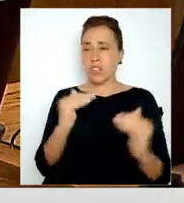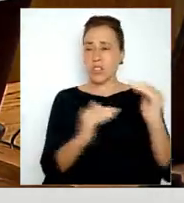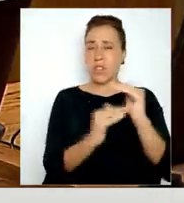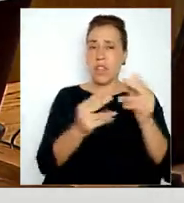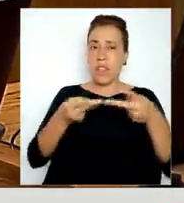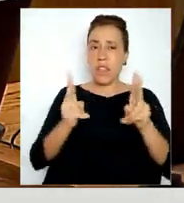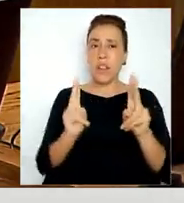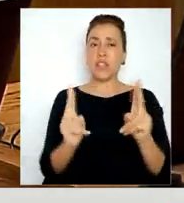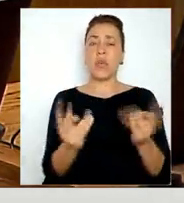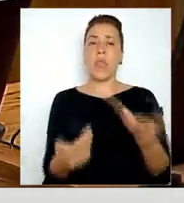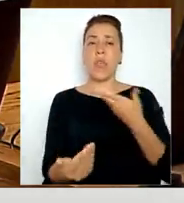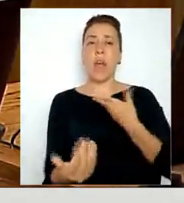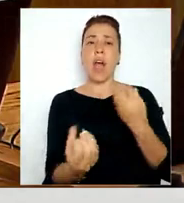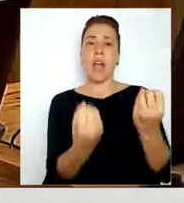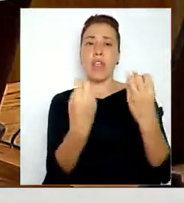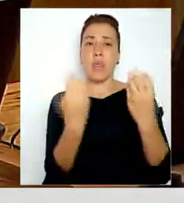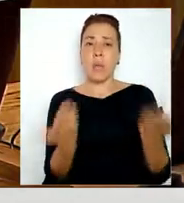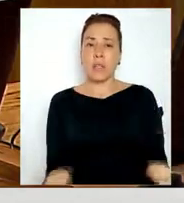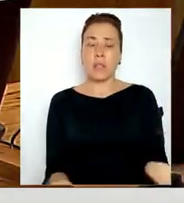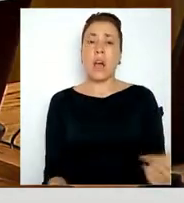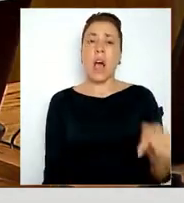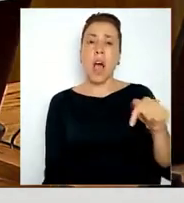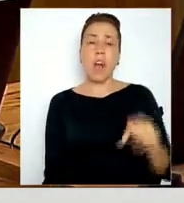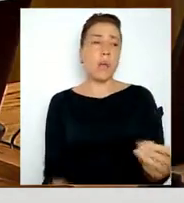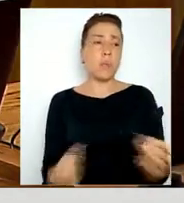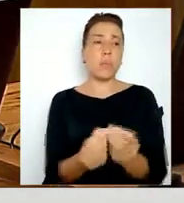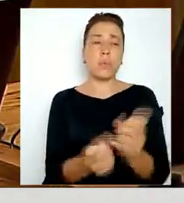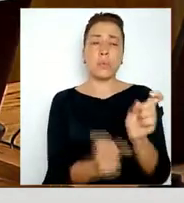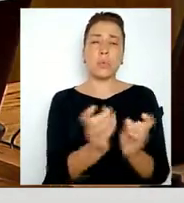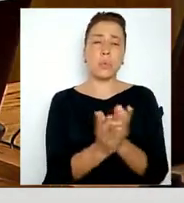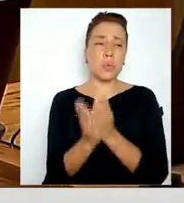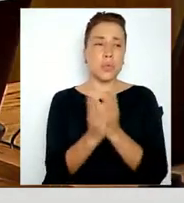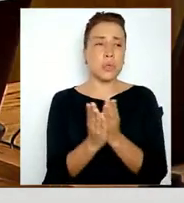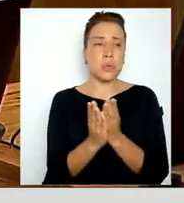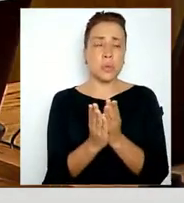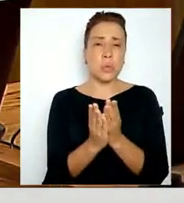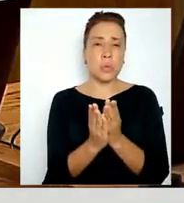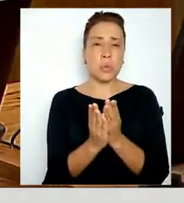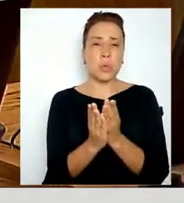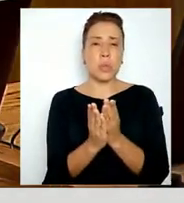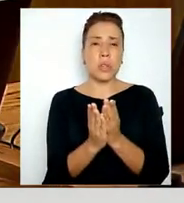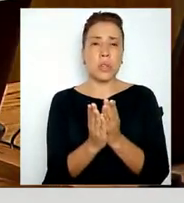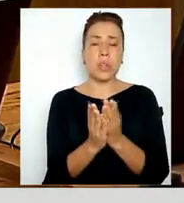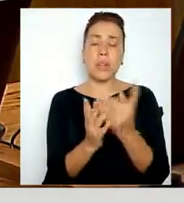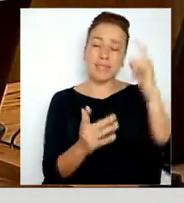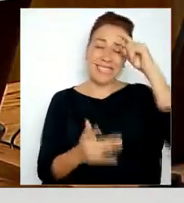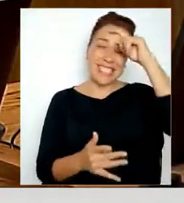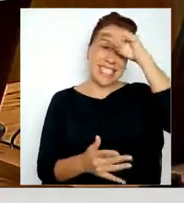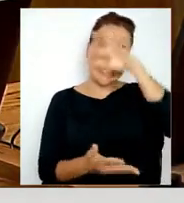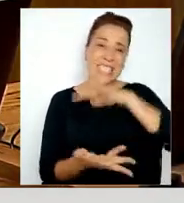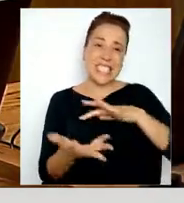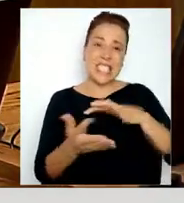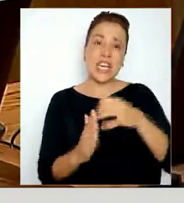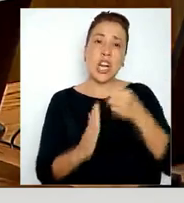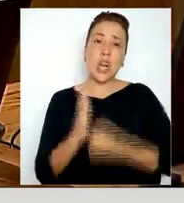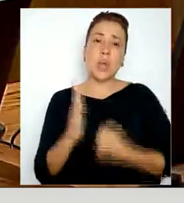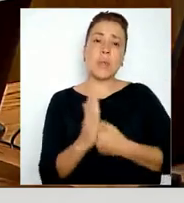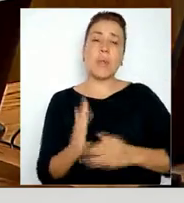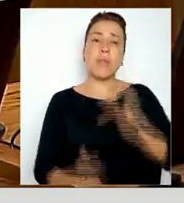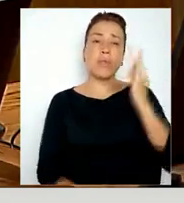y hoy miles de estudiantes le hacen frente a las dificultades para luchar por un futuro mejor para sus